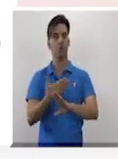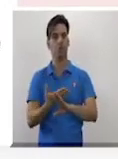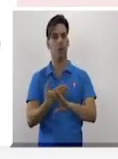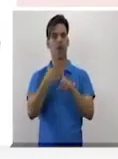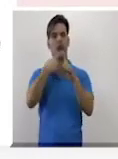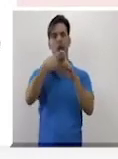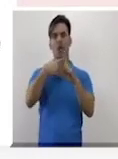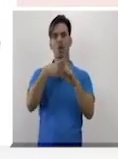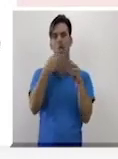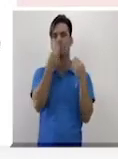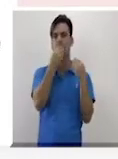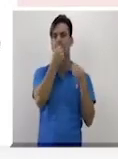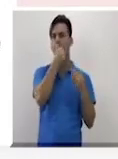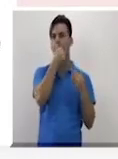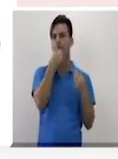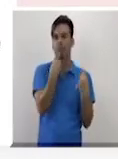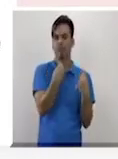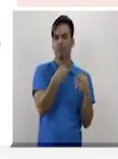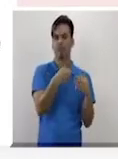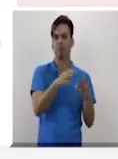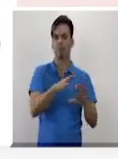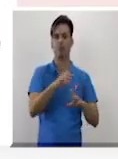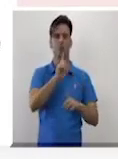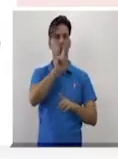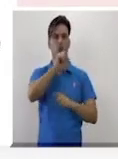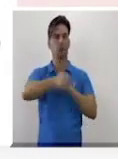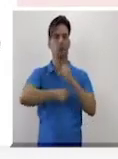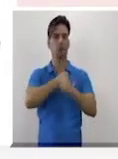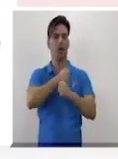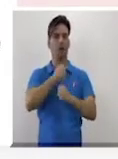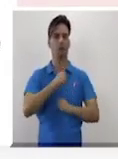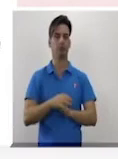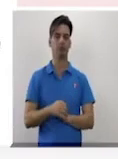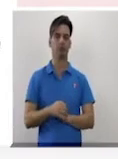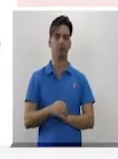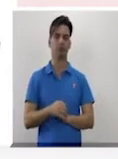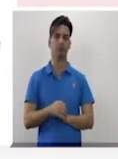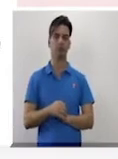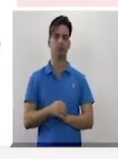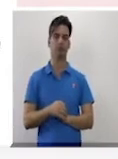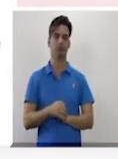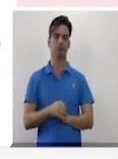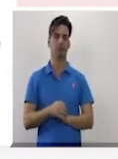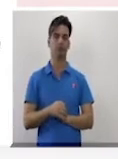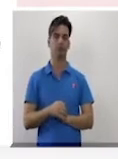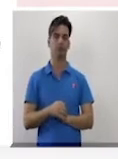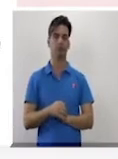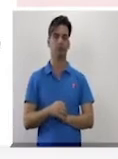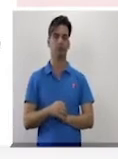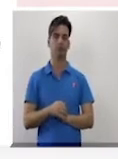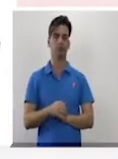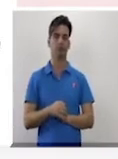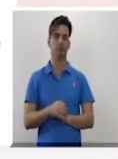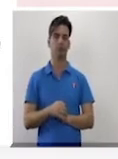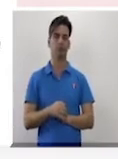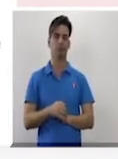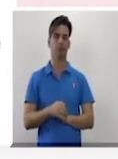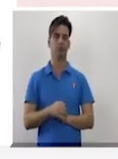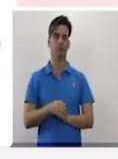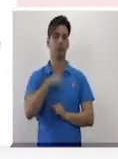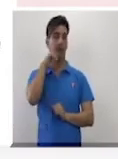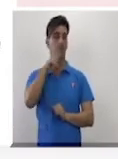la adición de los volúmenes conocidos del cilindro más delgado con el de la semiesfera,